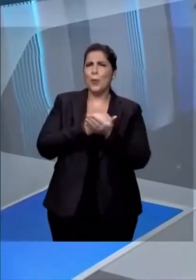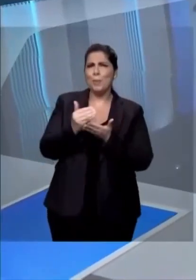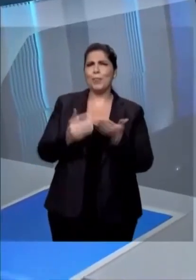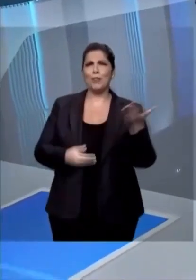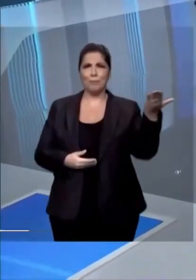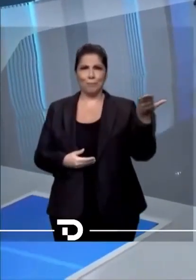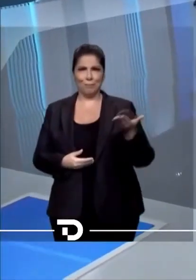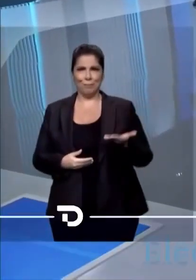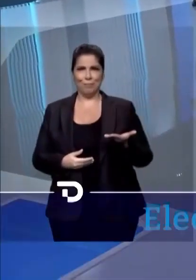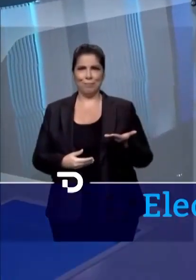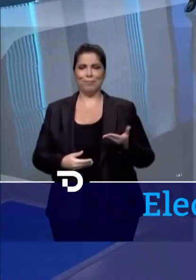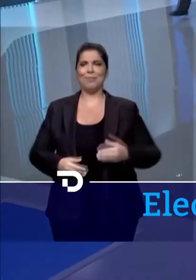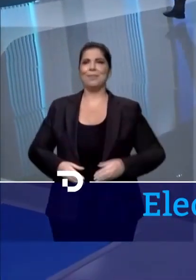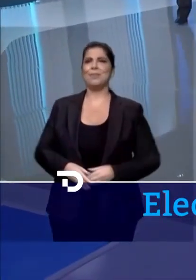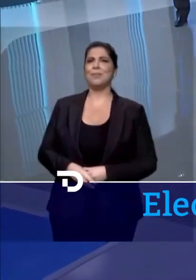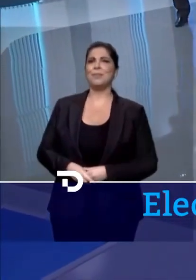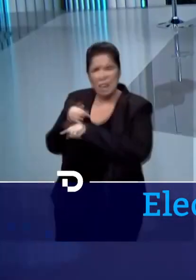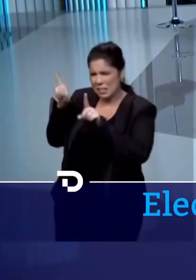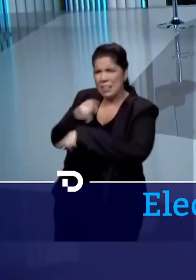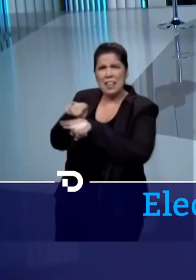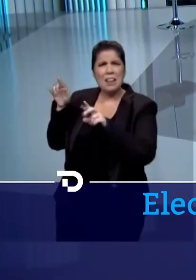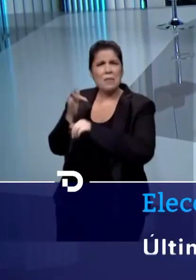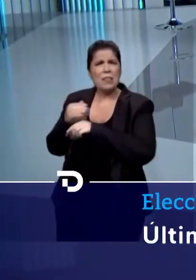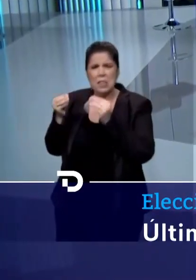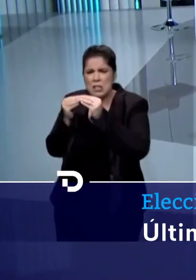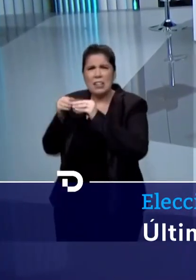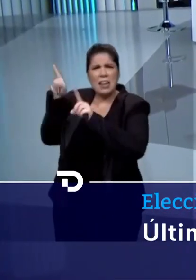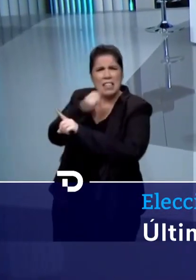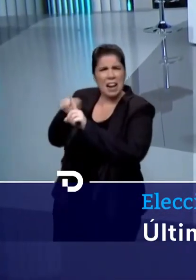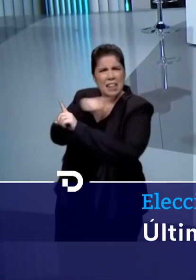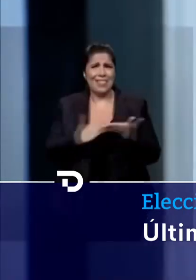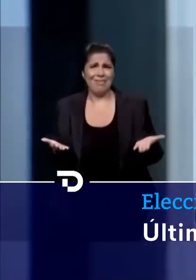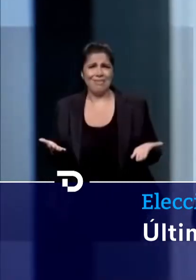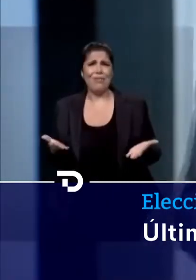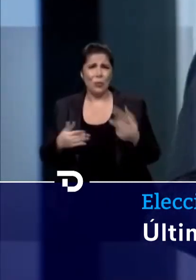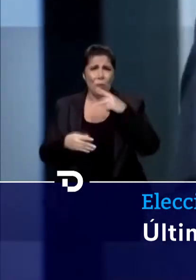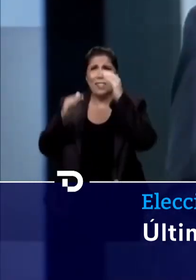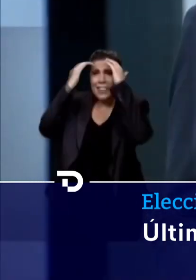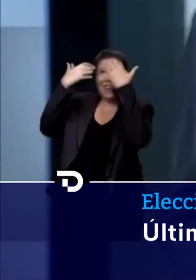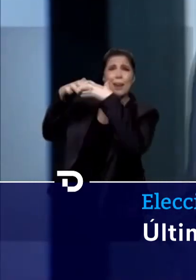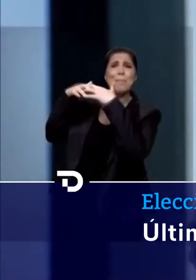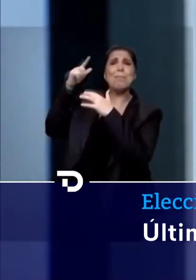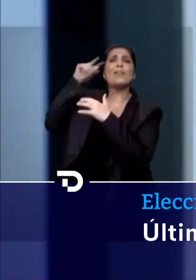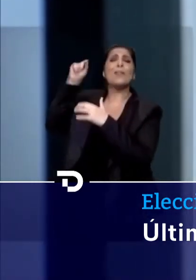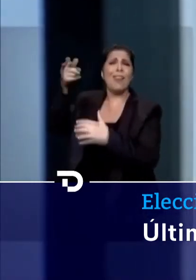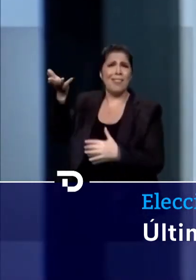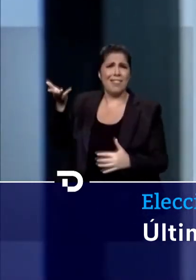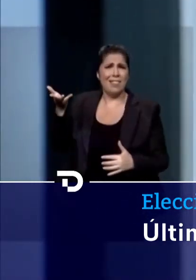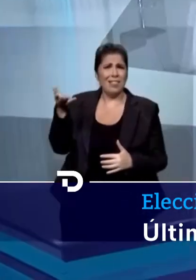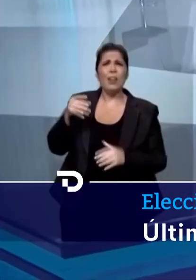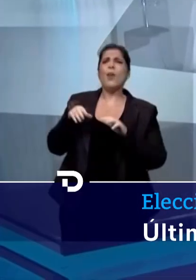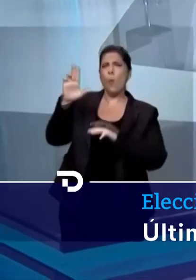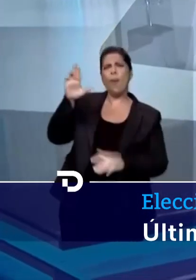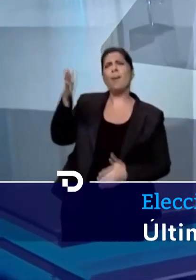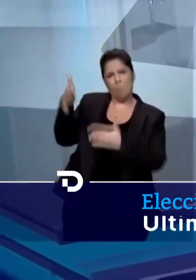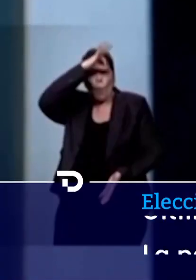La palabra más escuchada del debate fue mentiroso. Tono agresivo de Jair Bolsonaro que buscó llevar la corrupción y las ayudas sociales